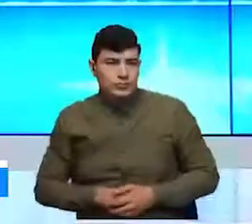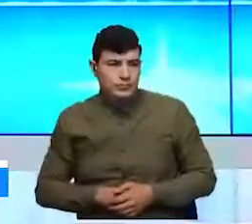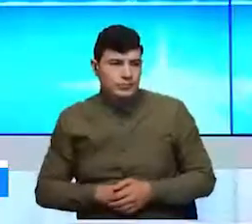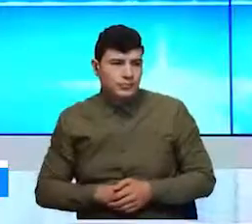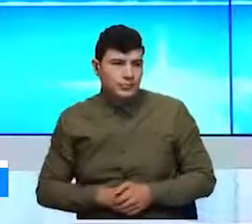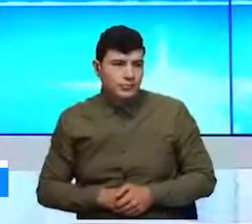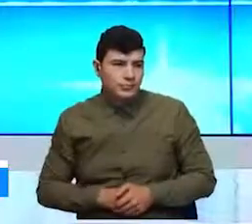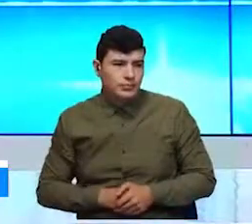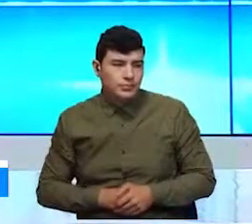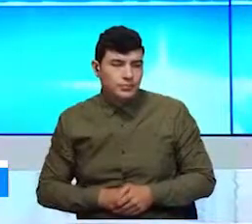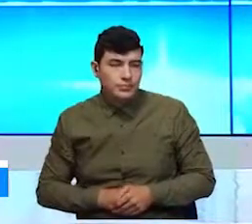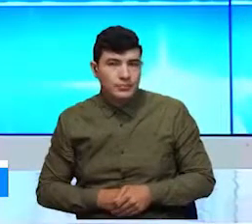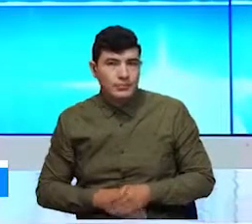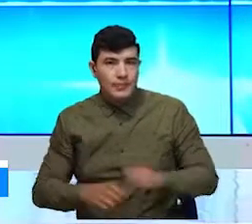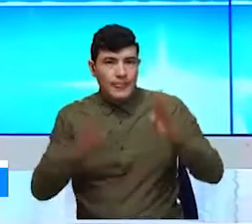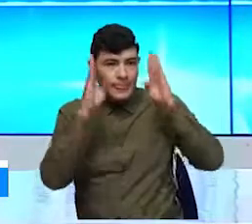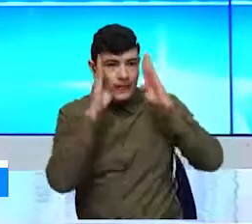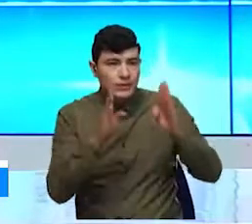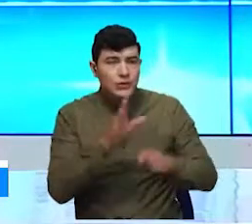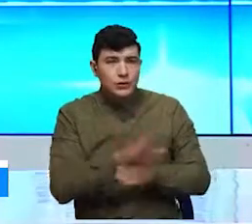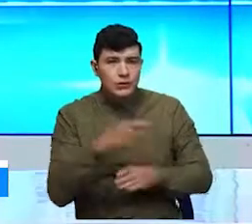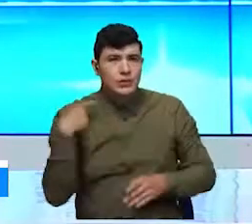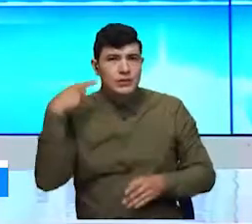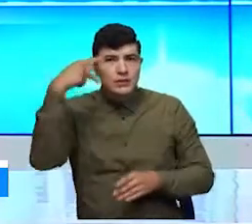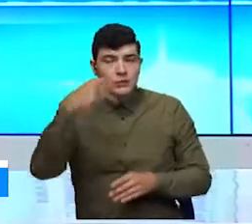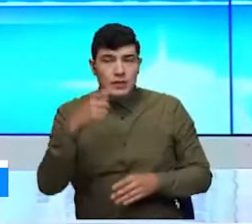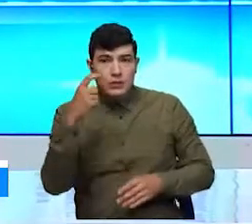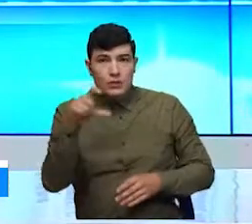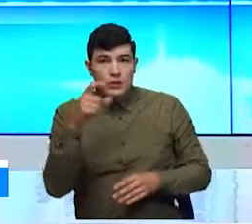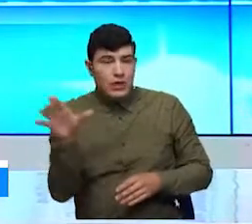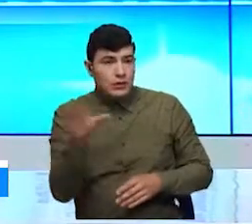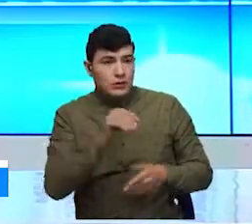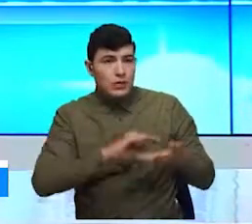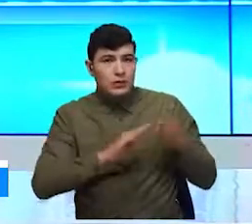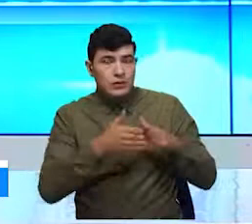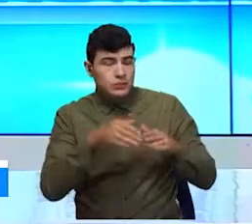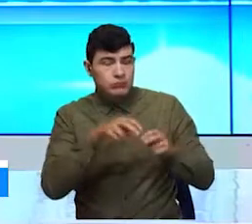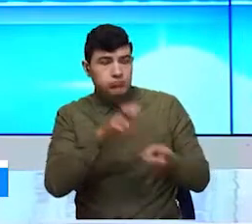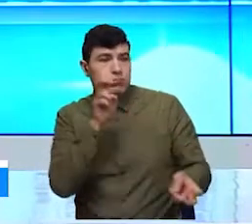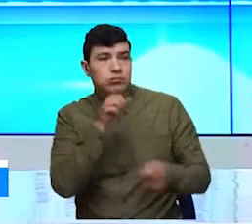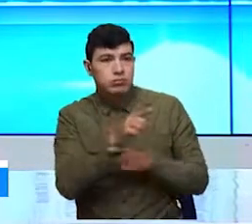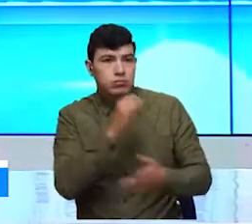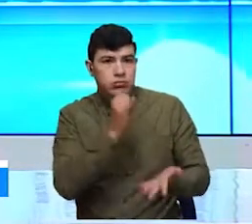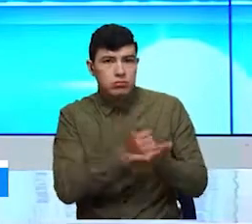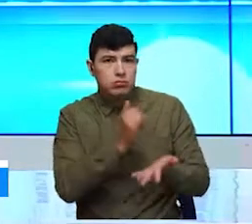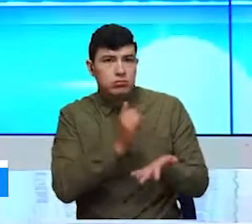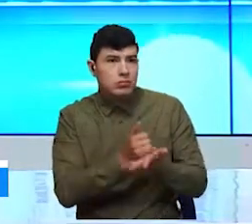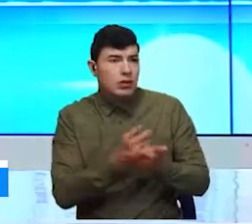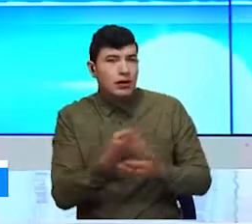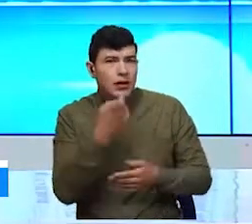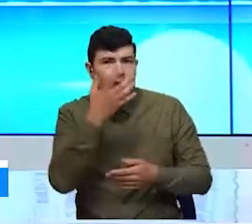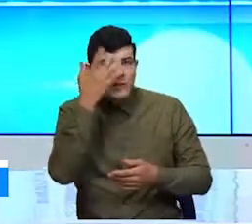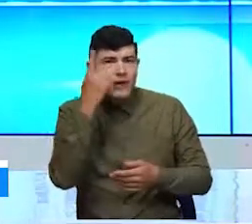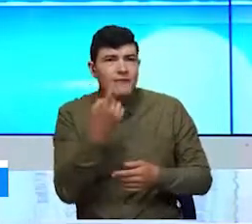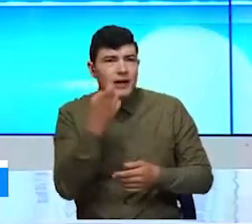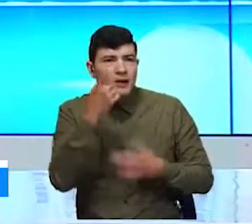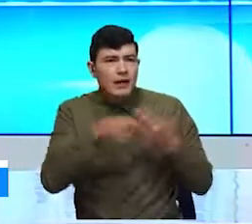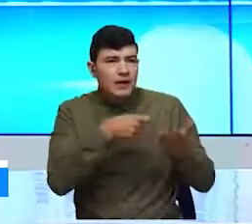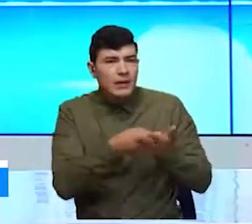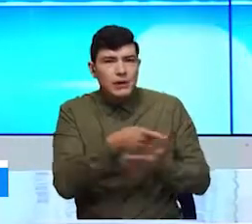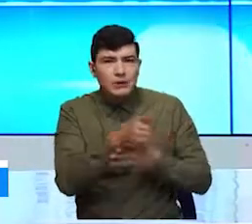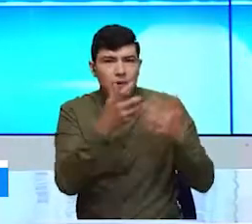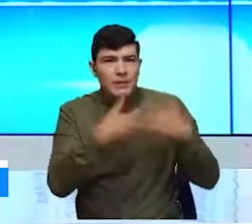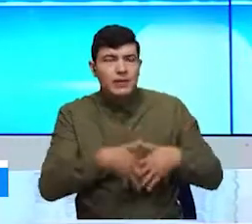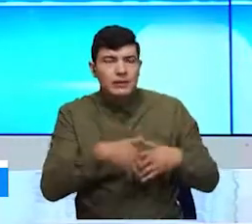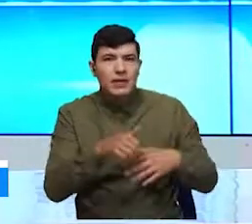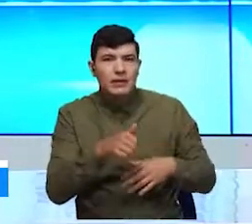y mucha atención a esta historia en cúcuta sorprendidos están los presidentes de acción comunal por los endeudamientos que presentan con la empresa de